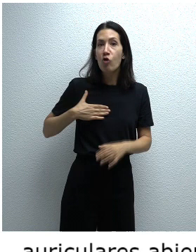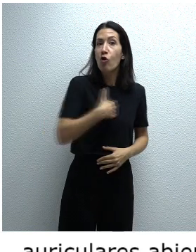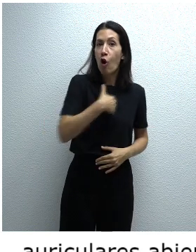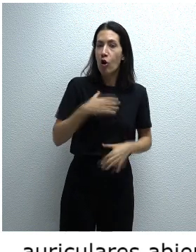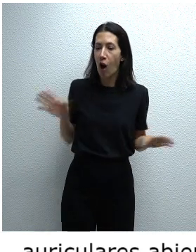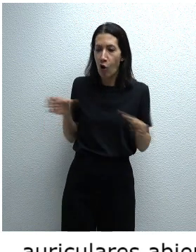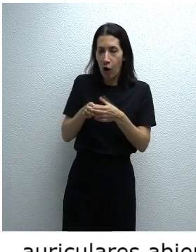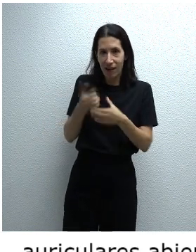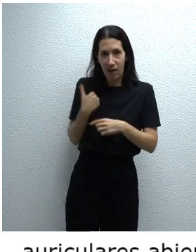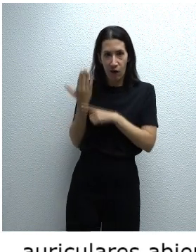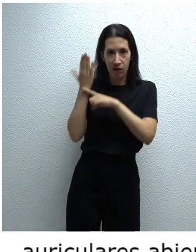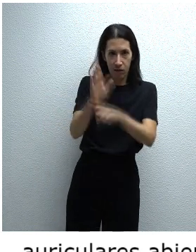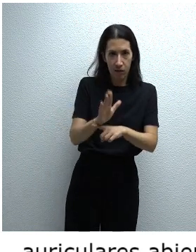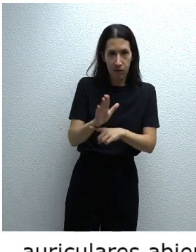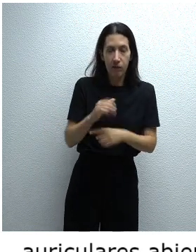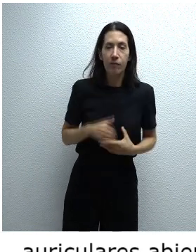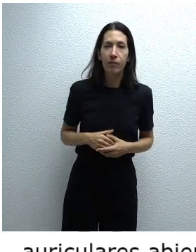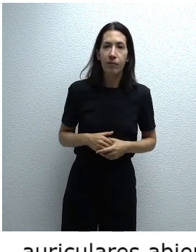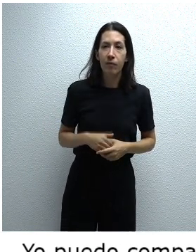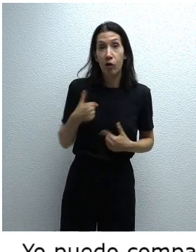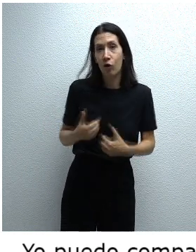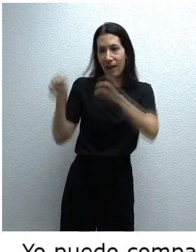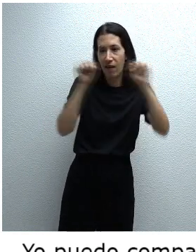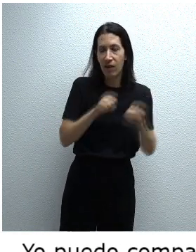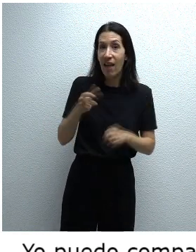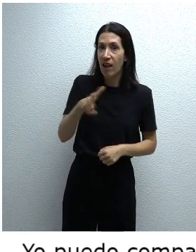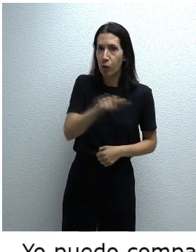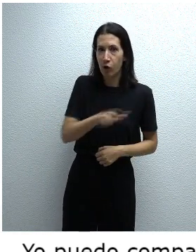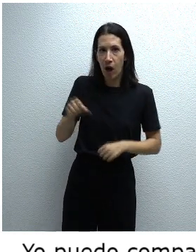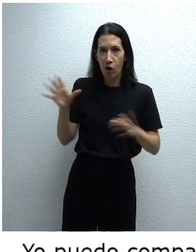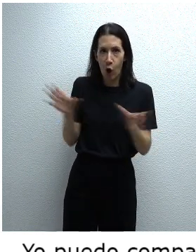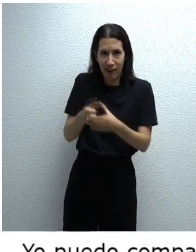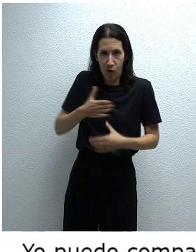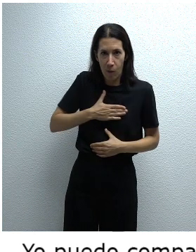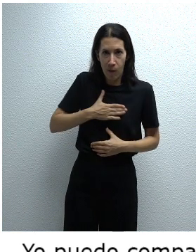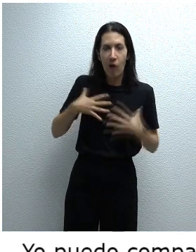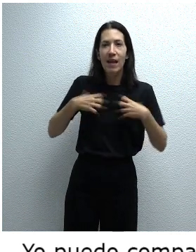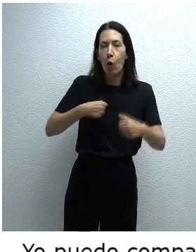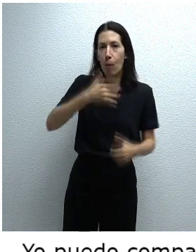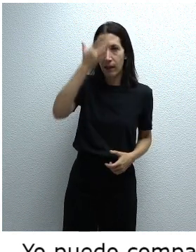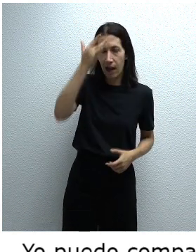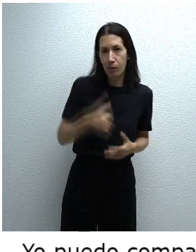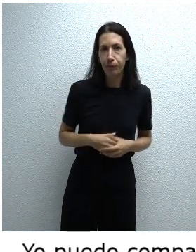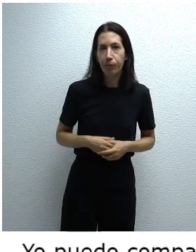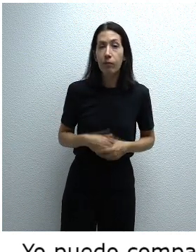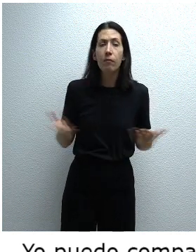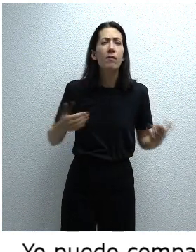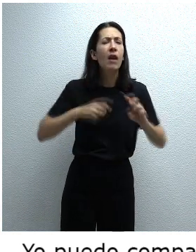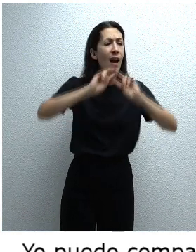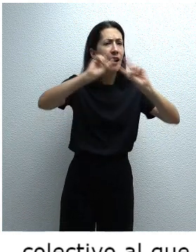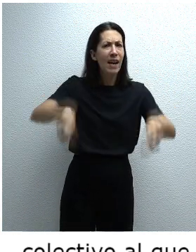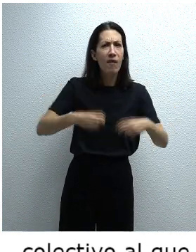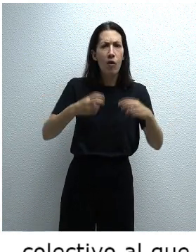que tengo la suerte de representar y defender sus derechos. Y bueno, la reforma supone